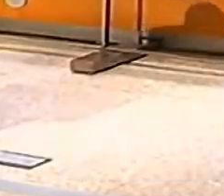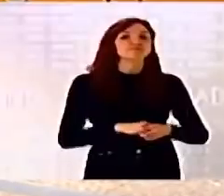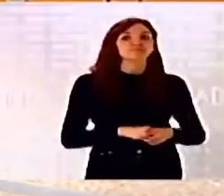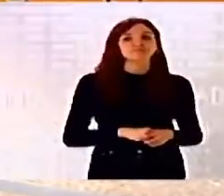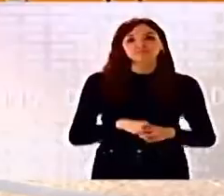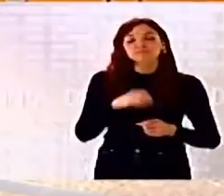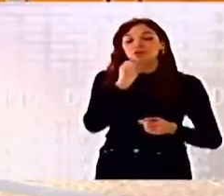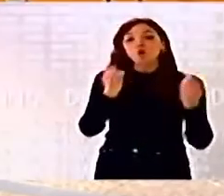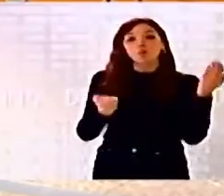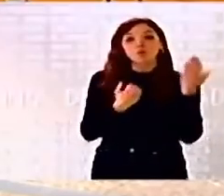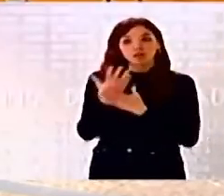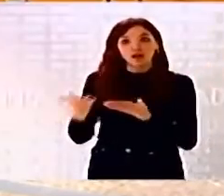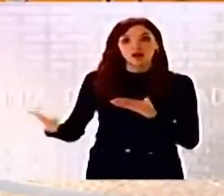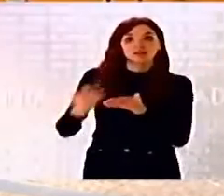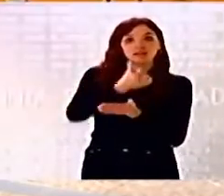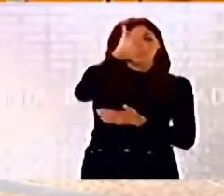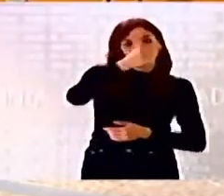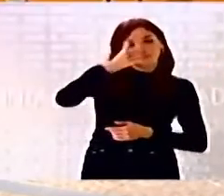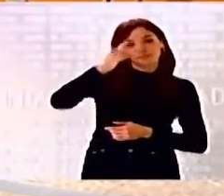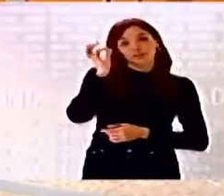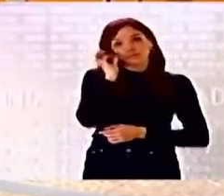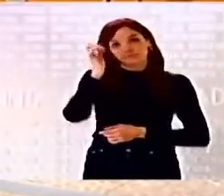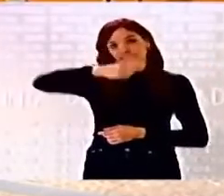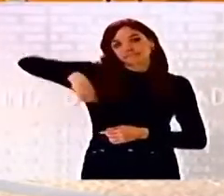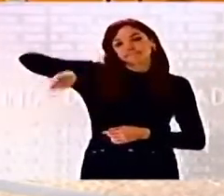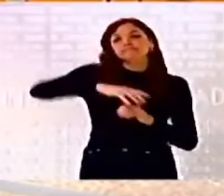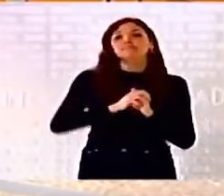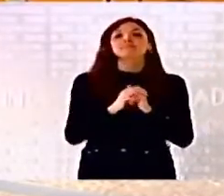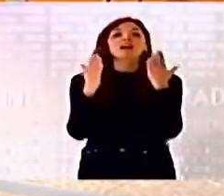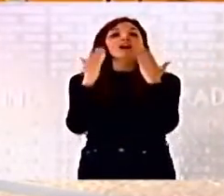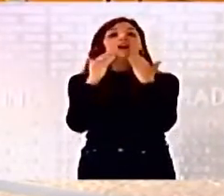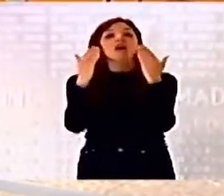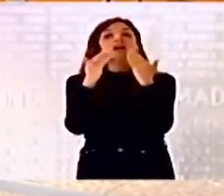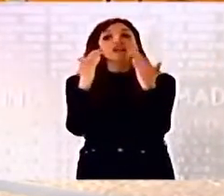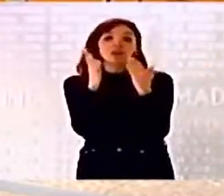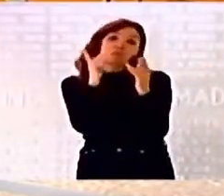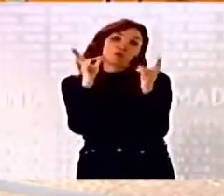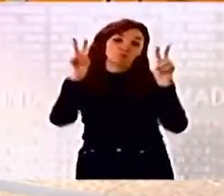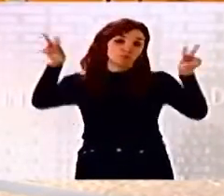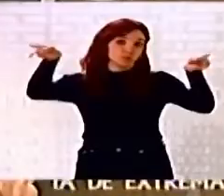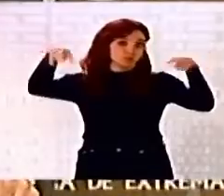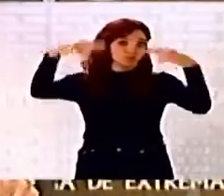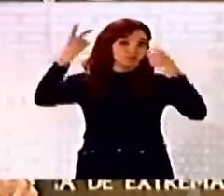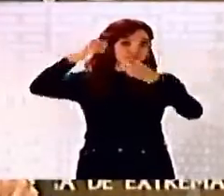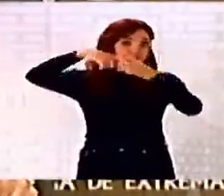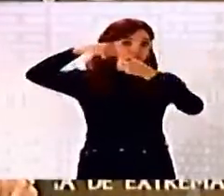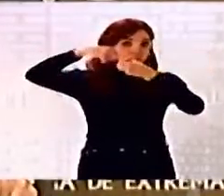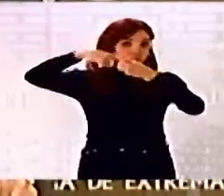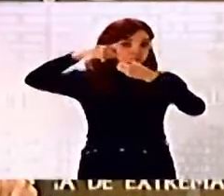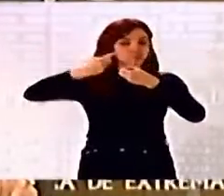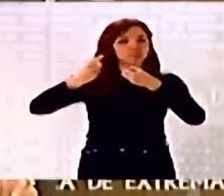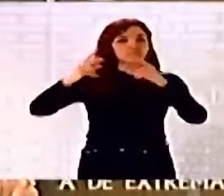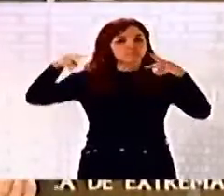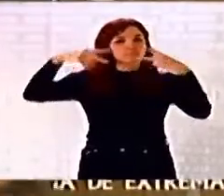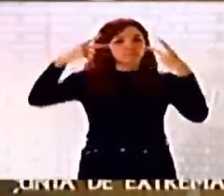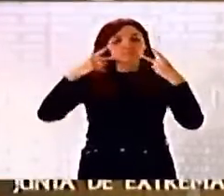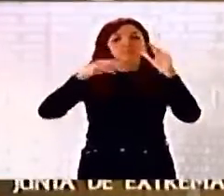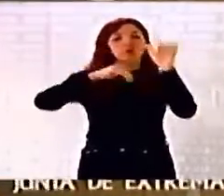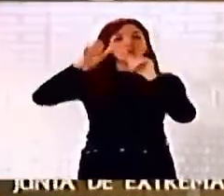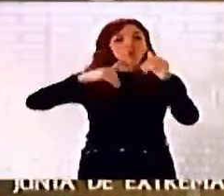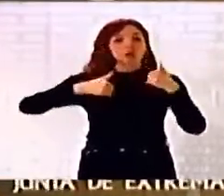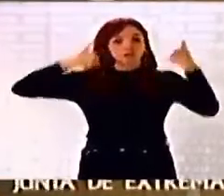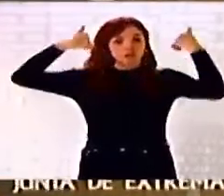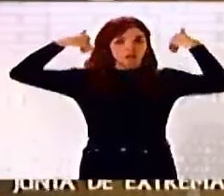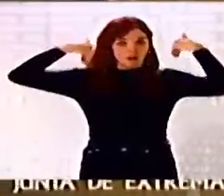Buenos días a todas y a todos. Gracias por acudir, aunque sea telemáticamente, a esta convocatoria de prensa de la Junta de